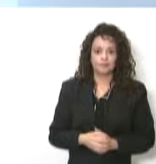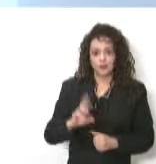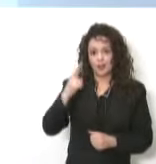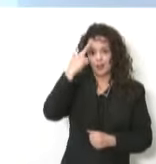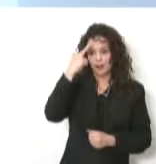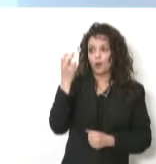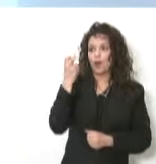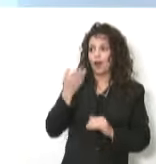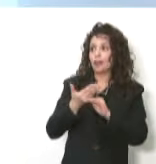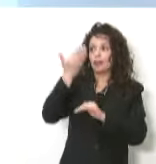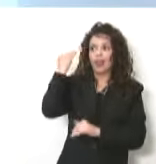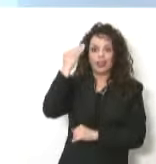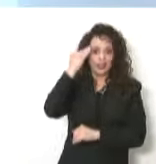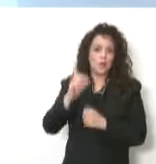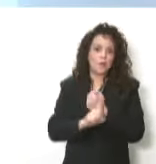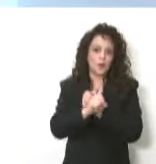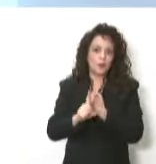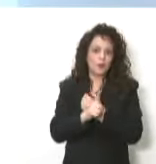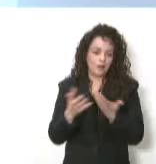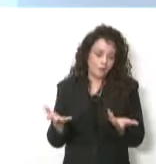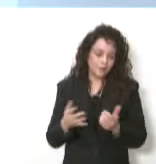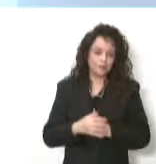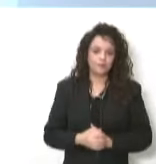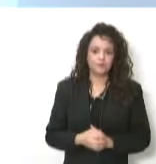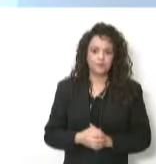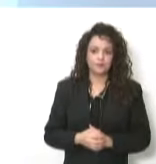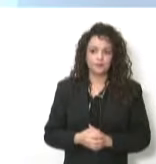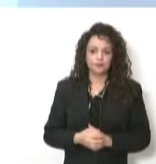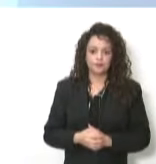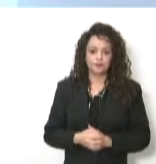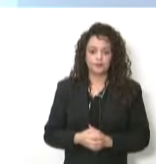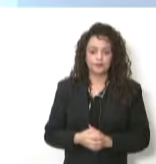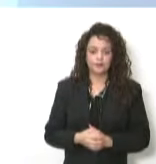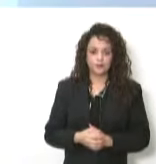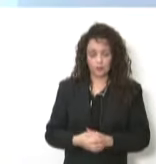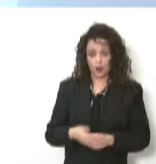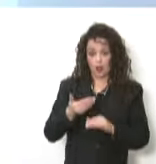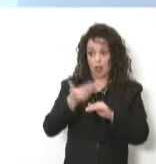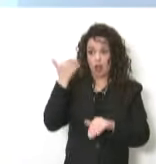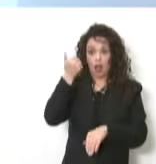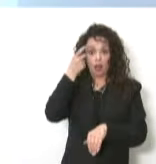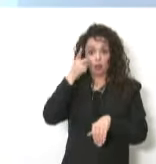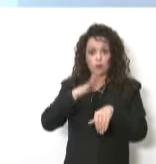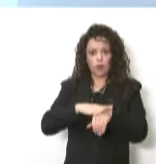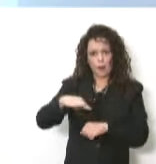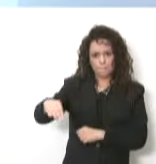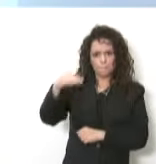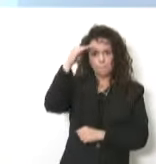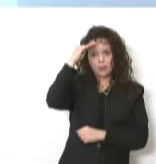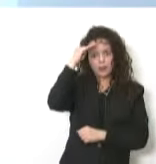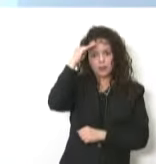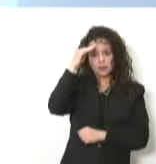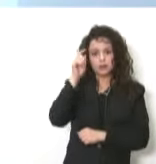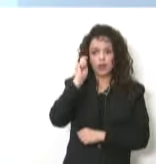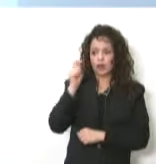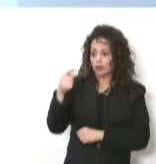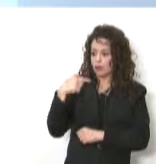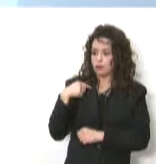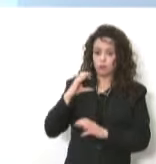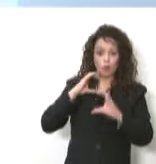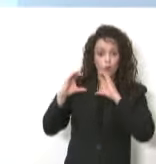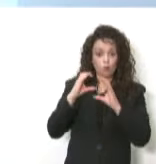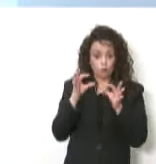incidente. Para quienes dudan o piensan que nuestra relación con la anterior administración era de miel sobre